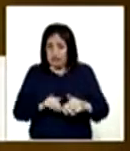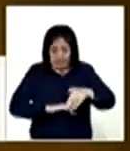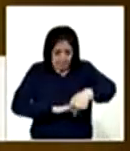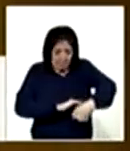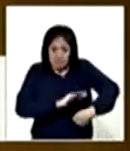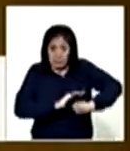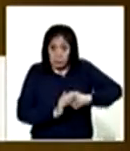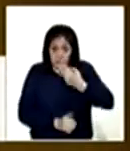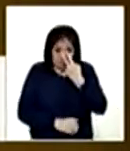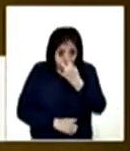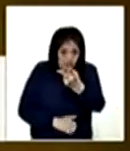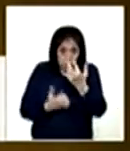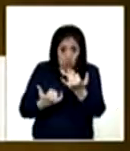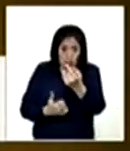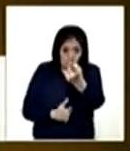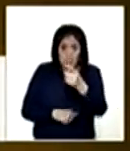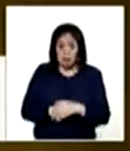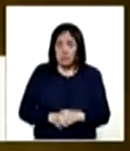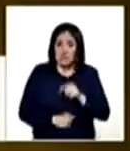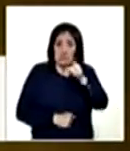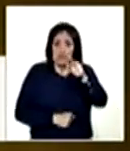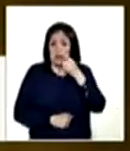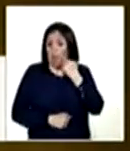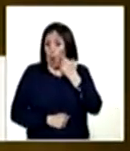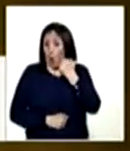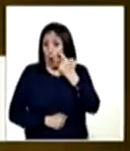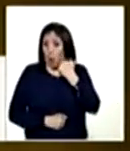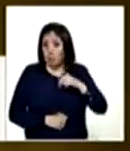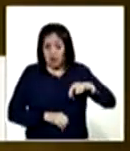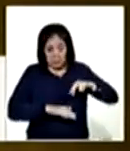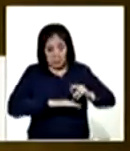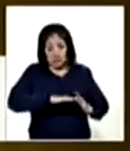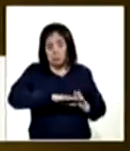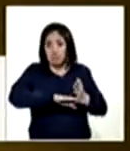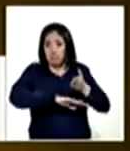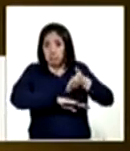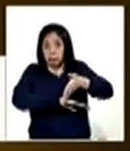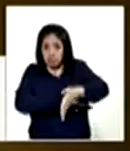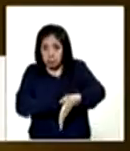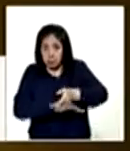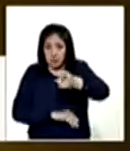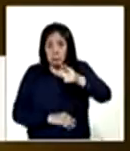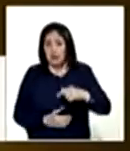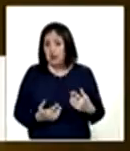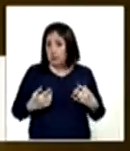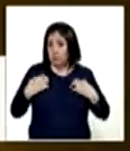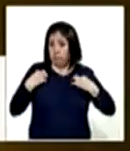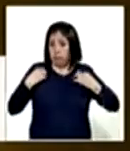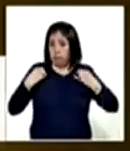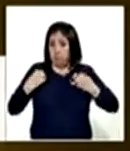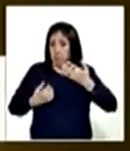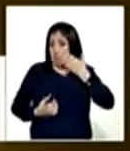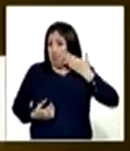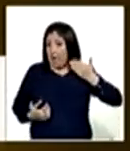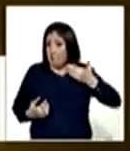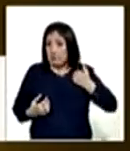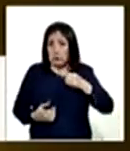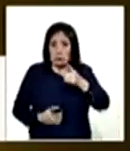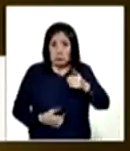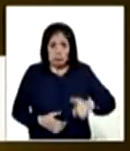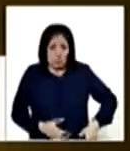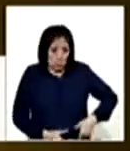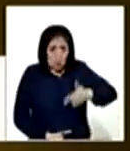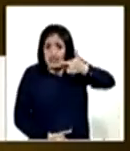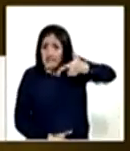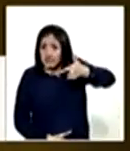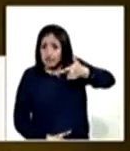lo que estamos viendo en estos momentos. Este hombre que está cruzando la calzada, que está luciendo una polera blanca, está sacando un arma en ese momento. Uy.